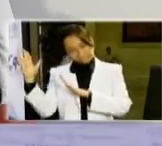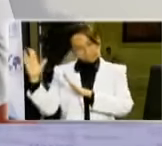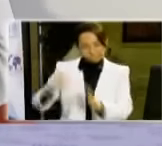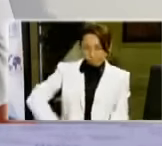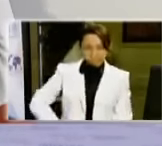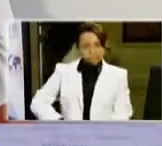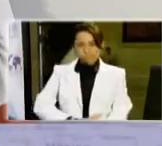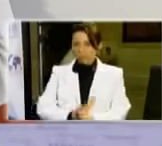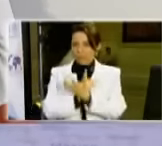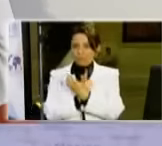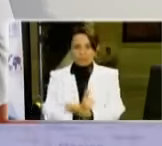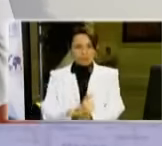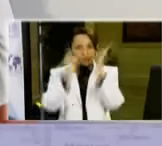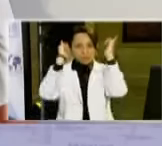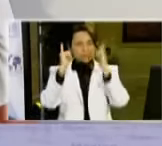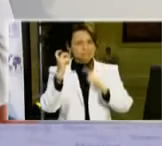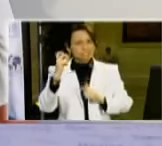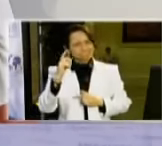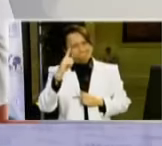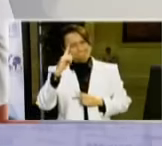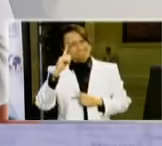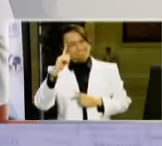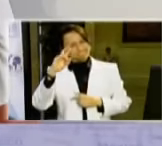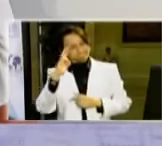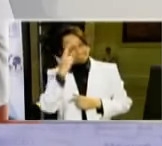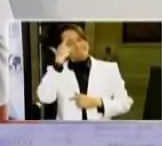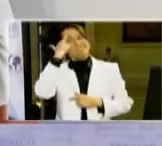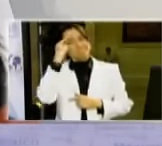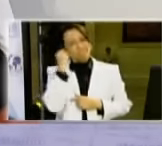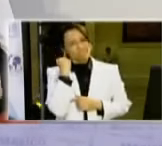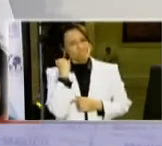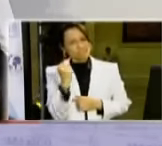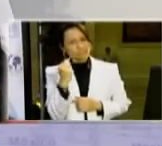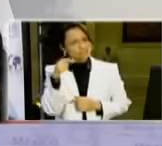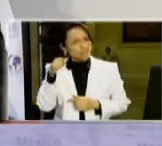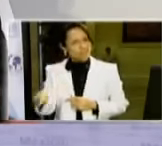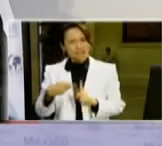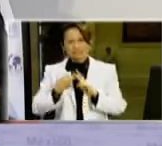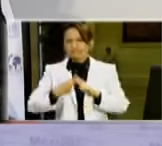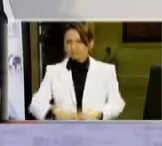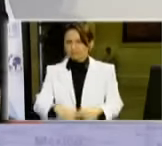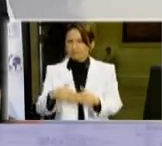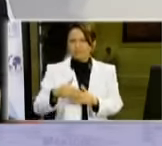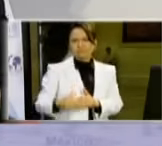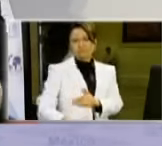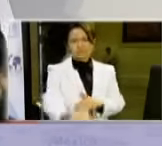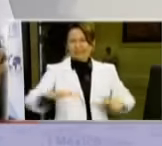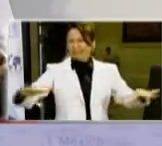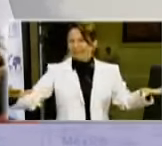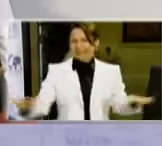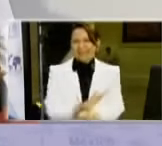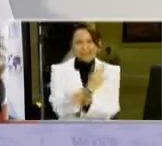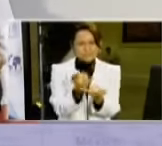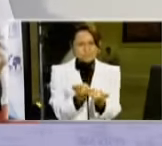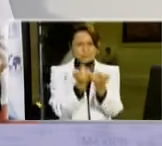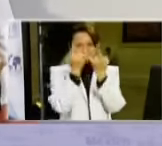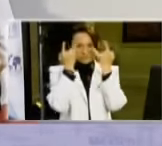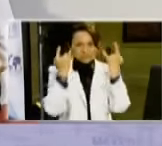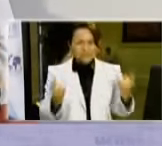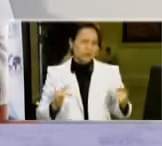por el conflicto este-oeste, aunque aún jalonada de profundas incertidumbres. A